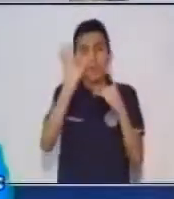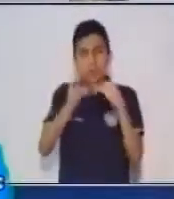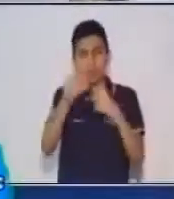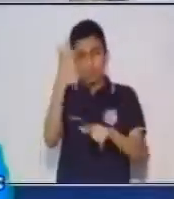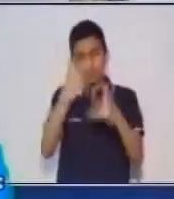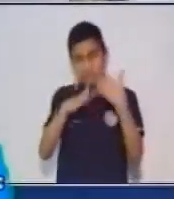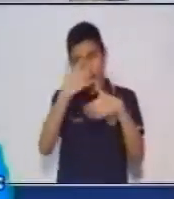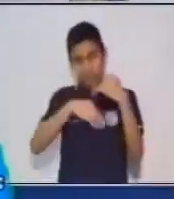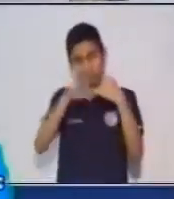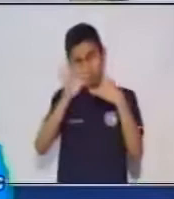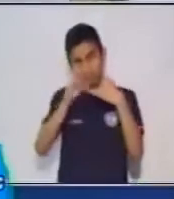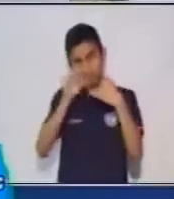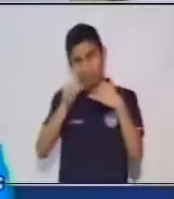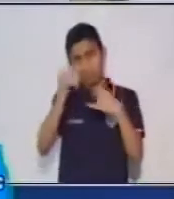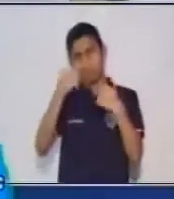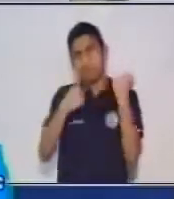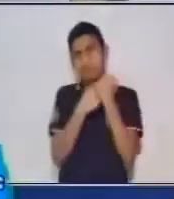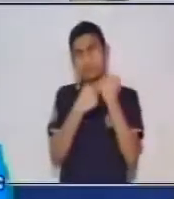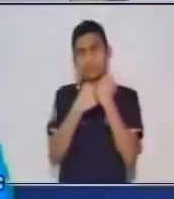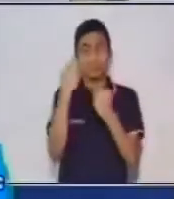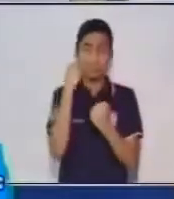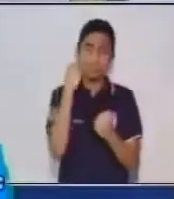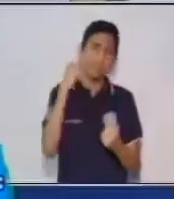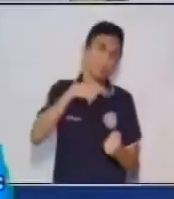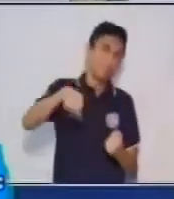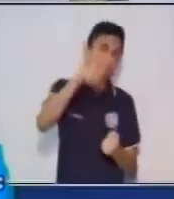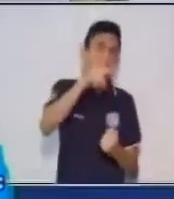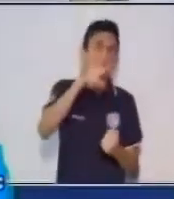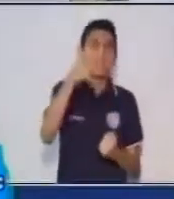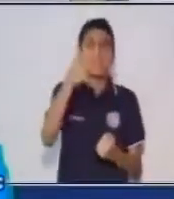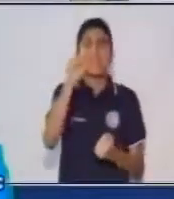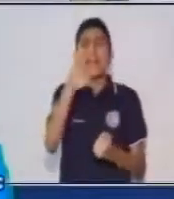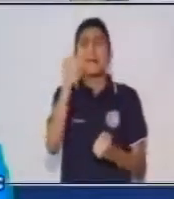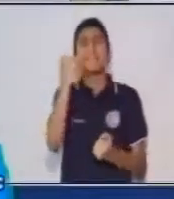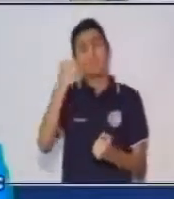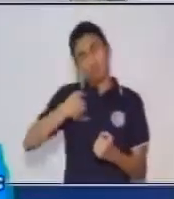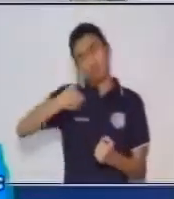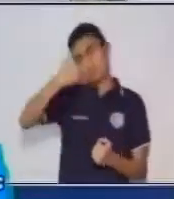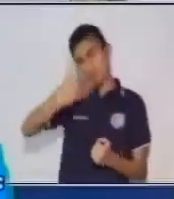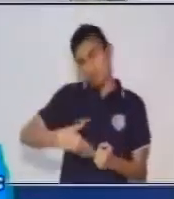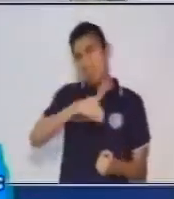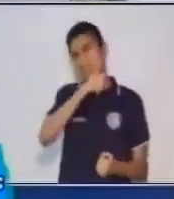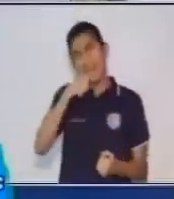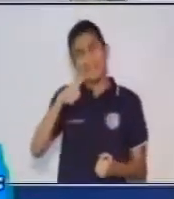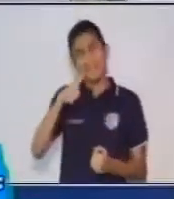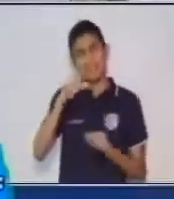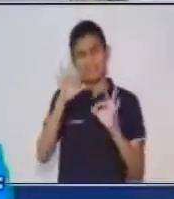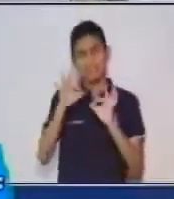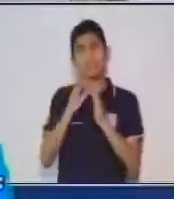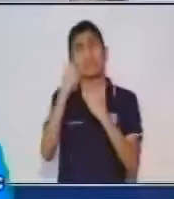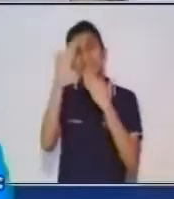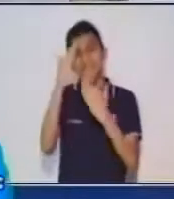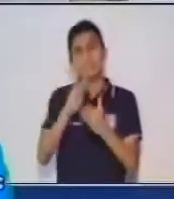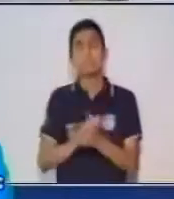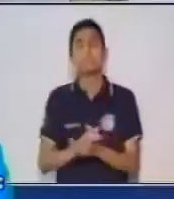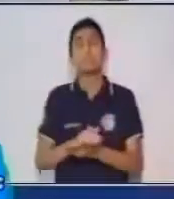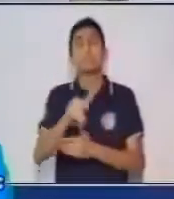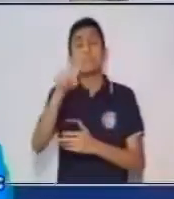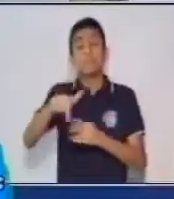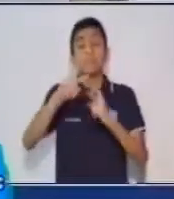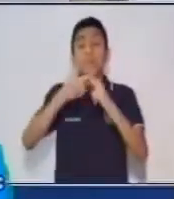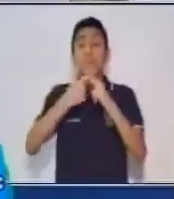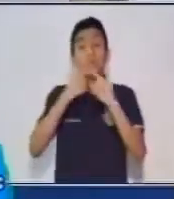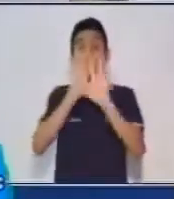en la interpretación de lengua de señas Abdi. Hola Abdi. Bien, iniciemos entonces con